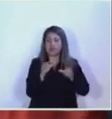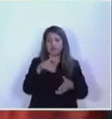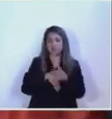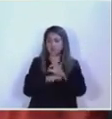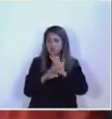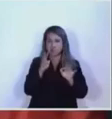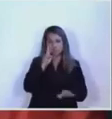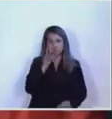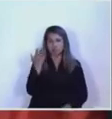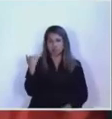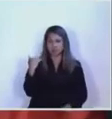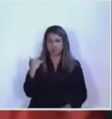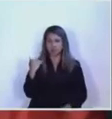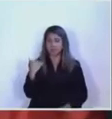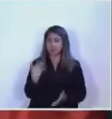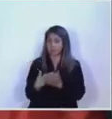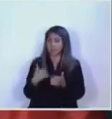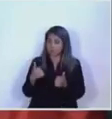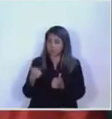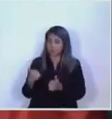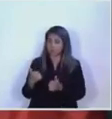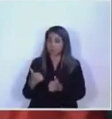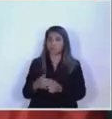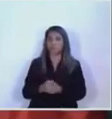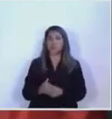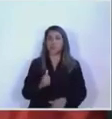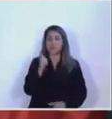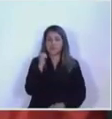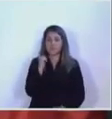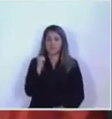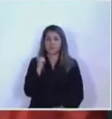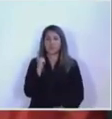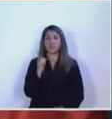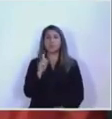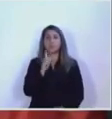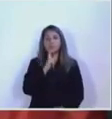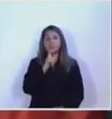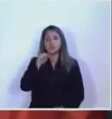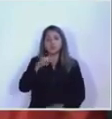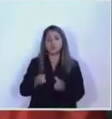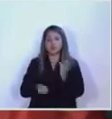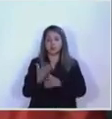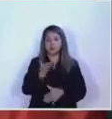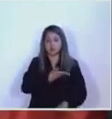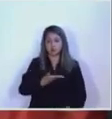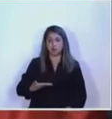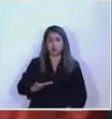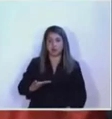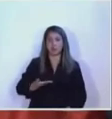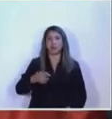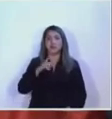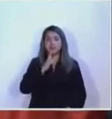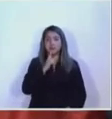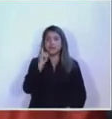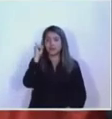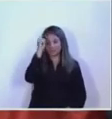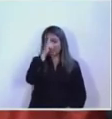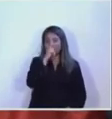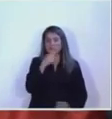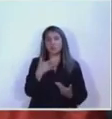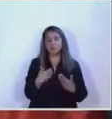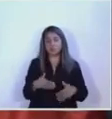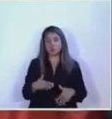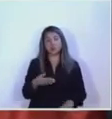visto. A buena hora, presidente. Ayer sostuve que este nuevo gobierno la tiene difícil en el Parlamento, lo